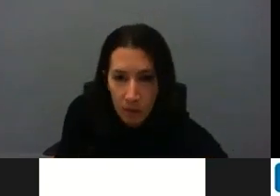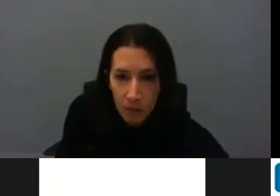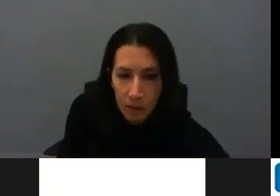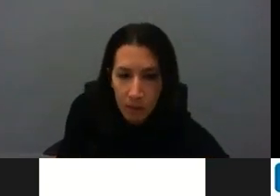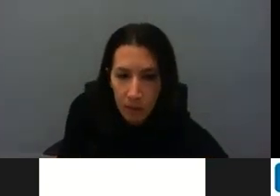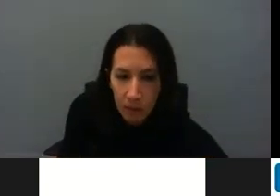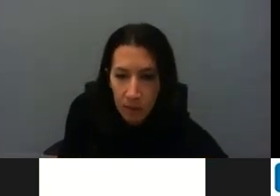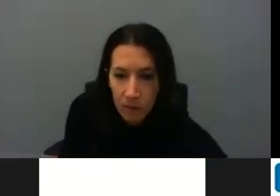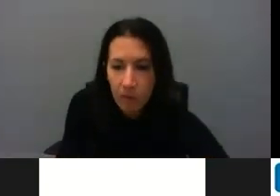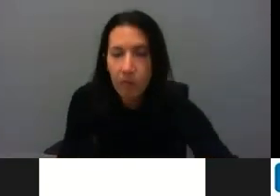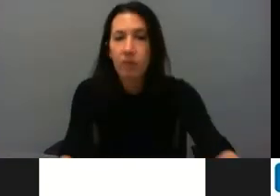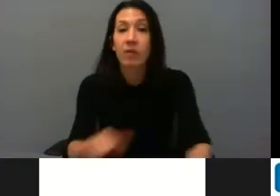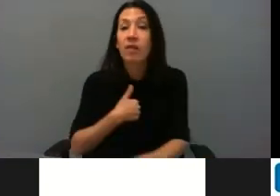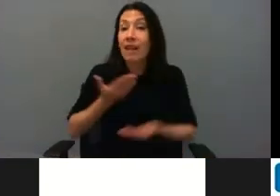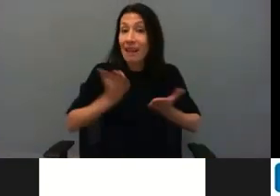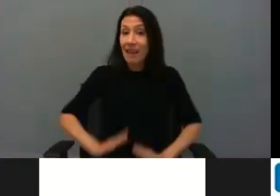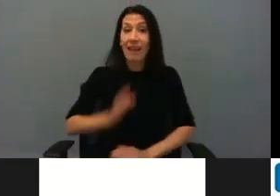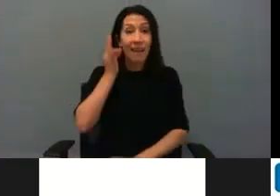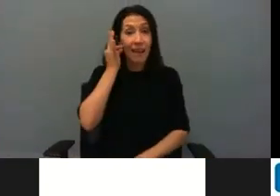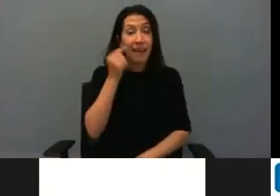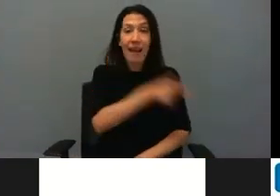Carmencita tiene 34 años.